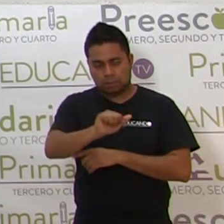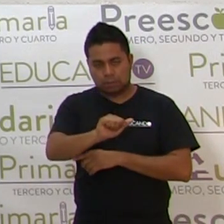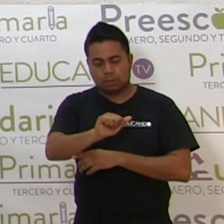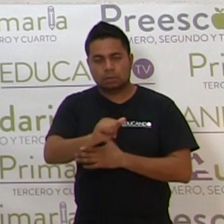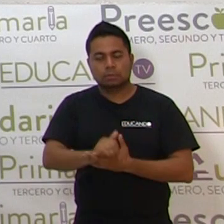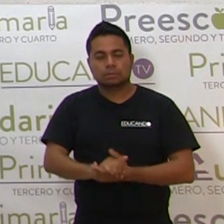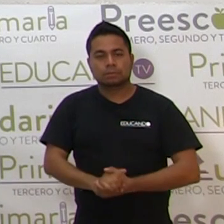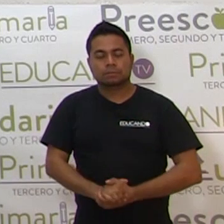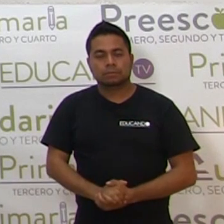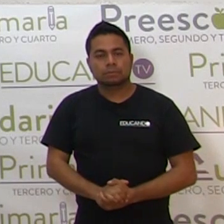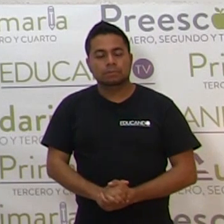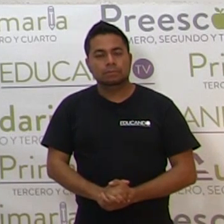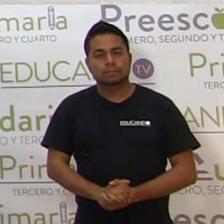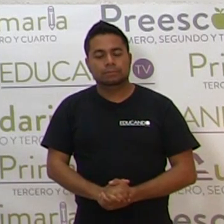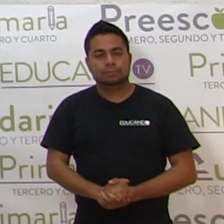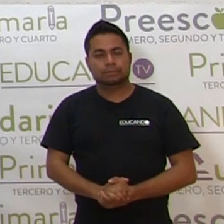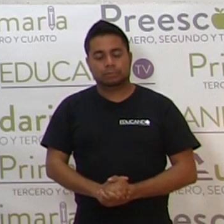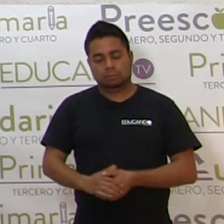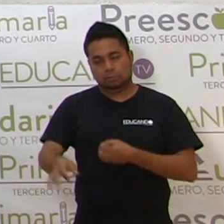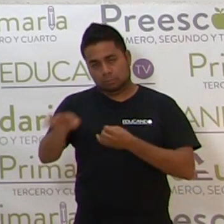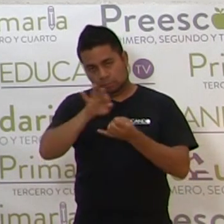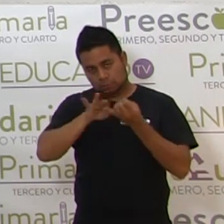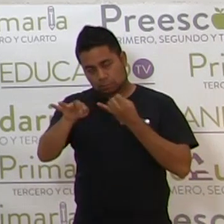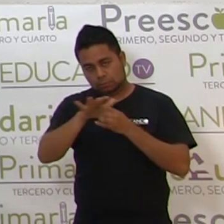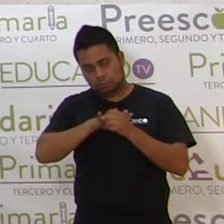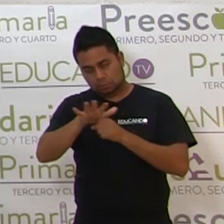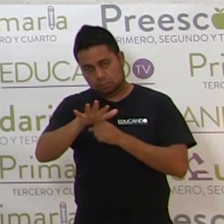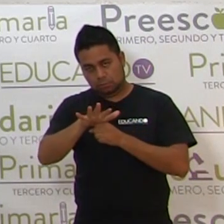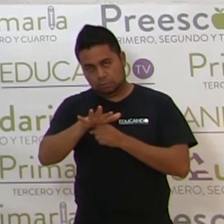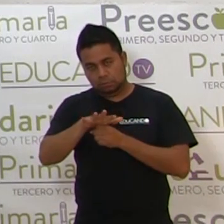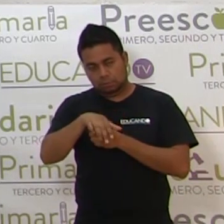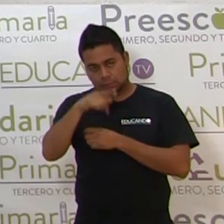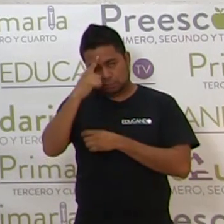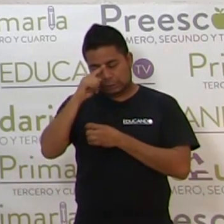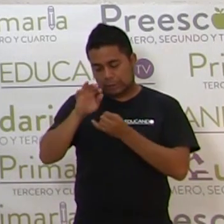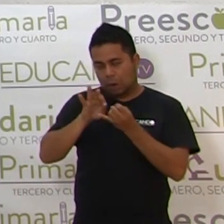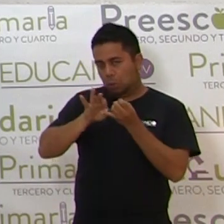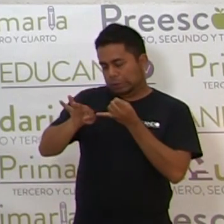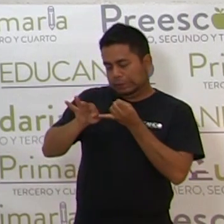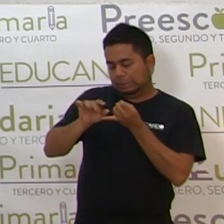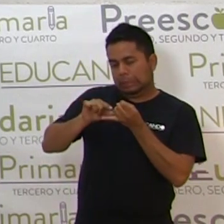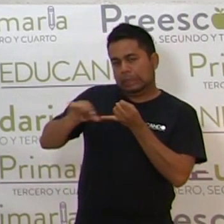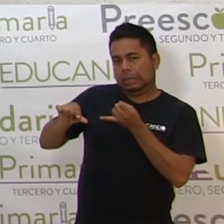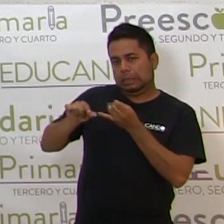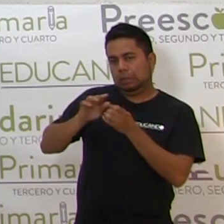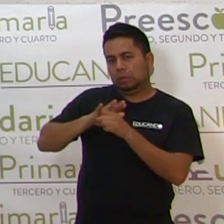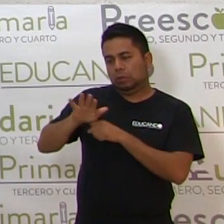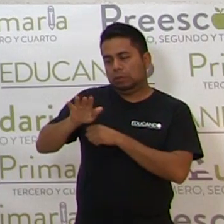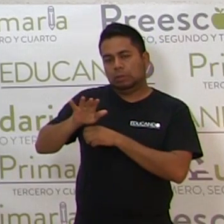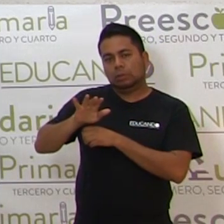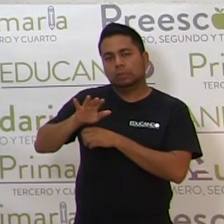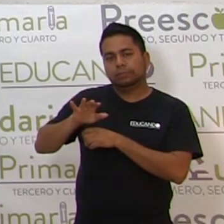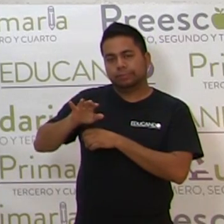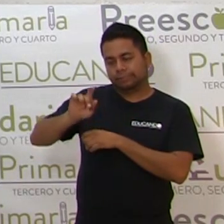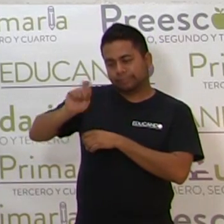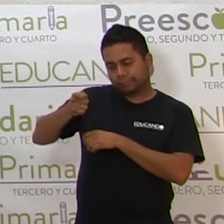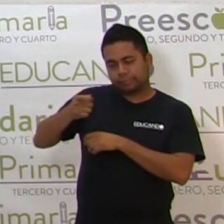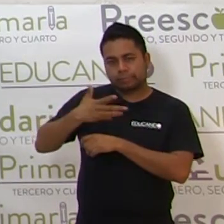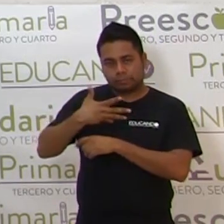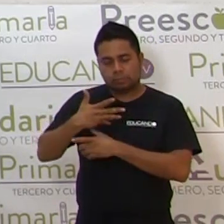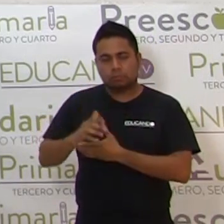Penúltima. Y por último, la parte última. Bien.